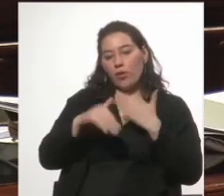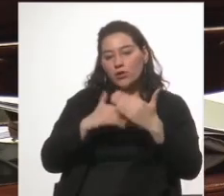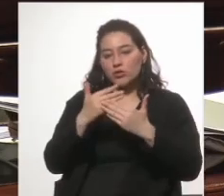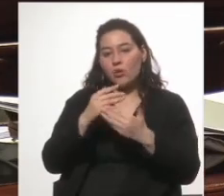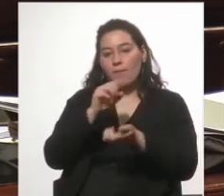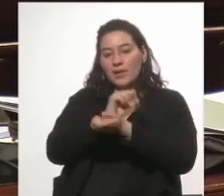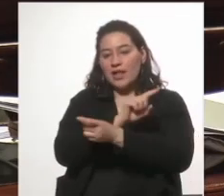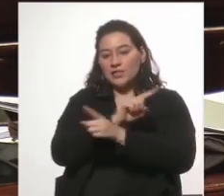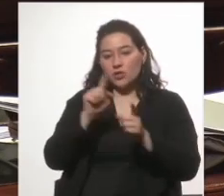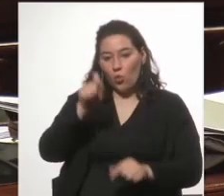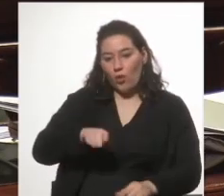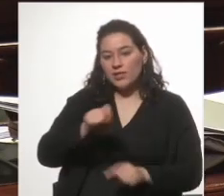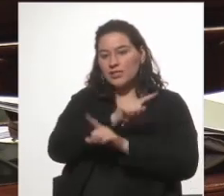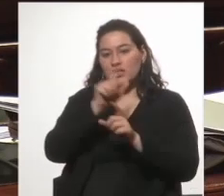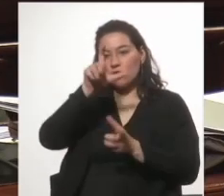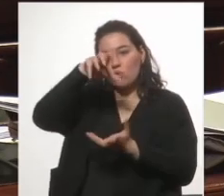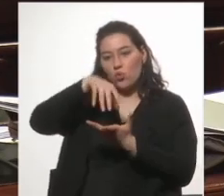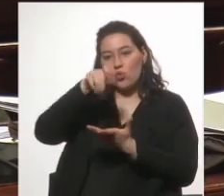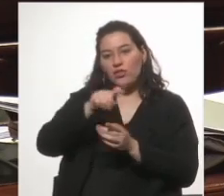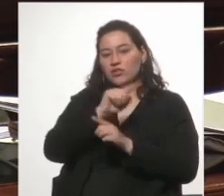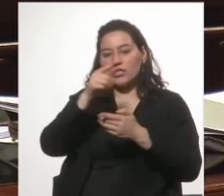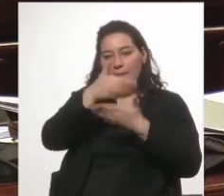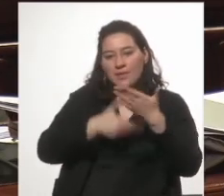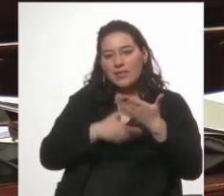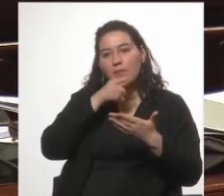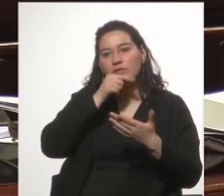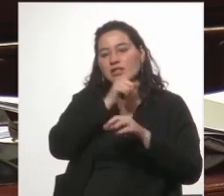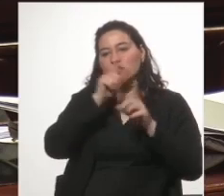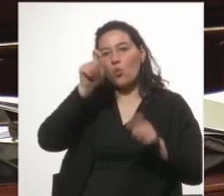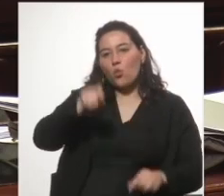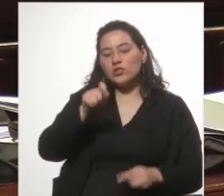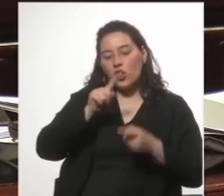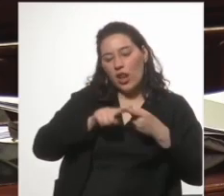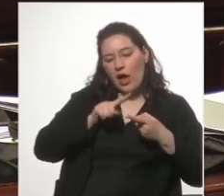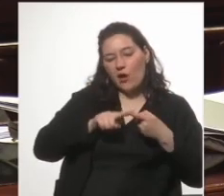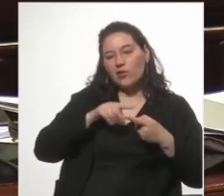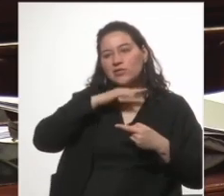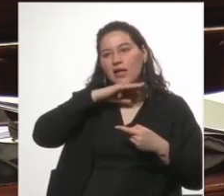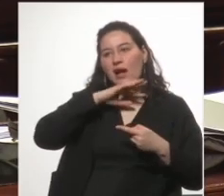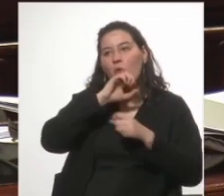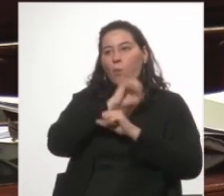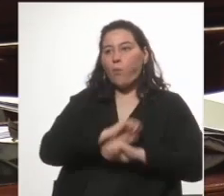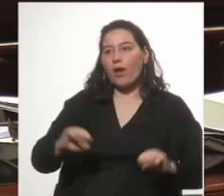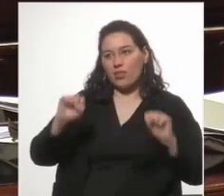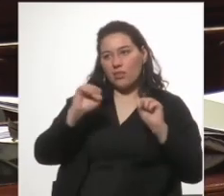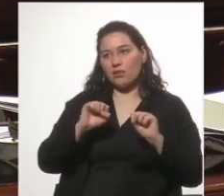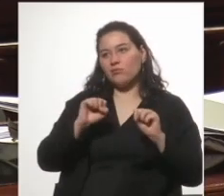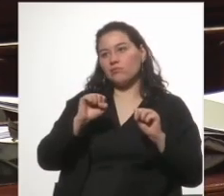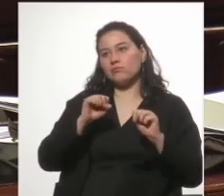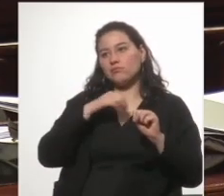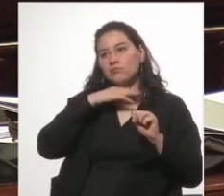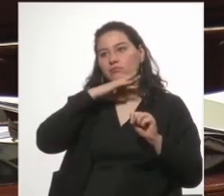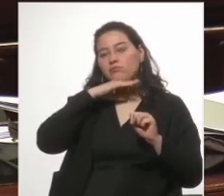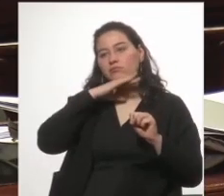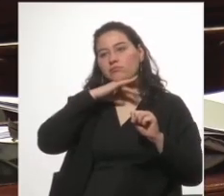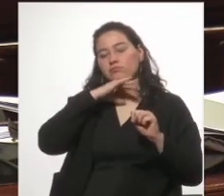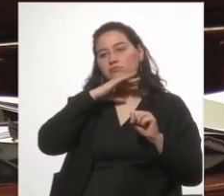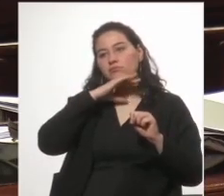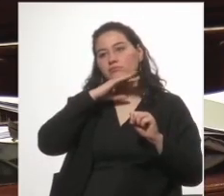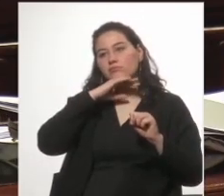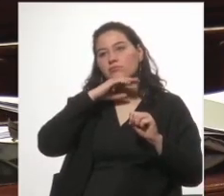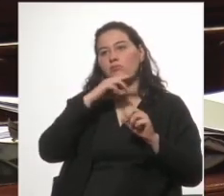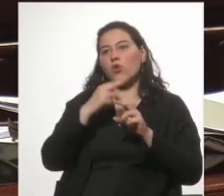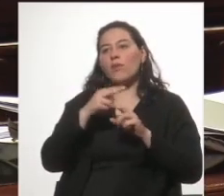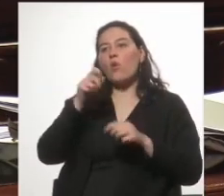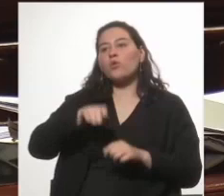sin juzgado, sin expediente judicial, sin juicio, negociado y, repito, posiblemente hasta extorsivo y corrupto. El llamado